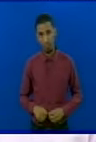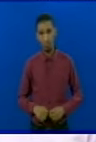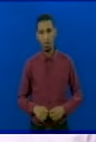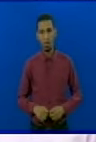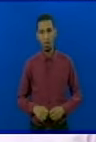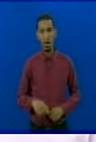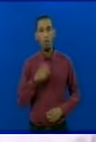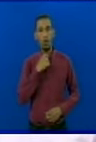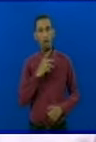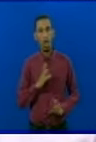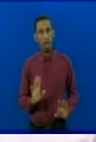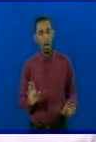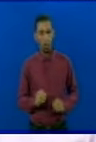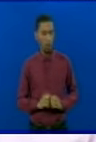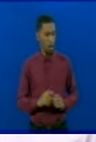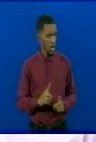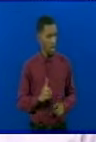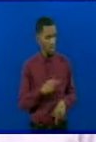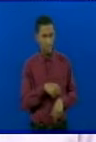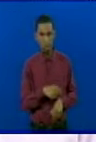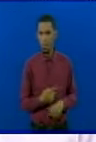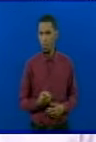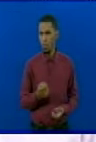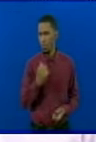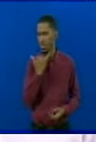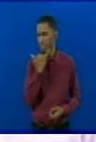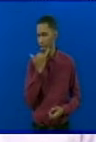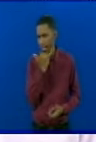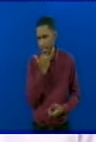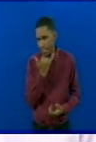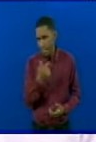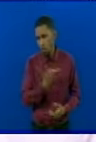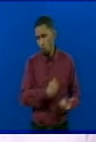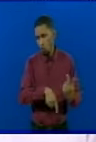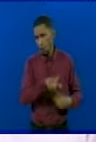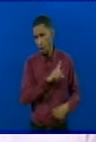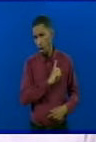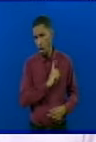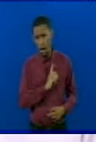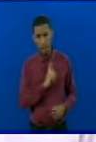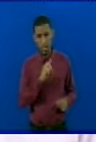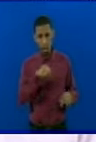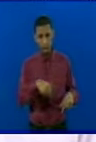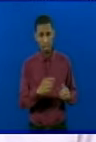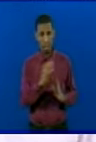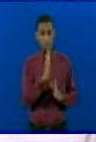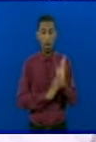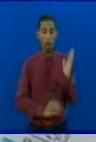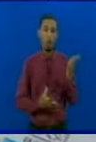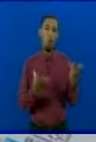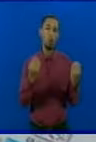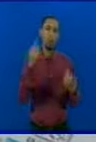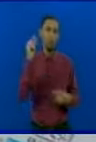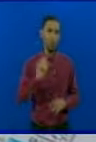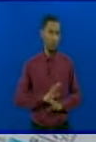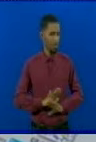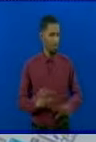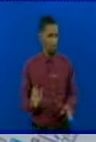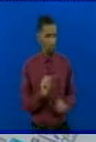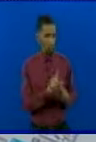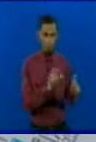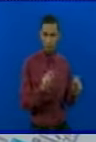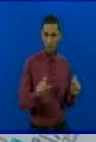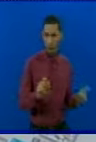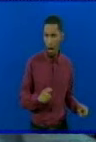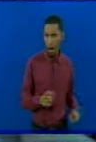comercialización de los productos de la canasta básica familiar normada en el municipio de Contramaestre? A esta altura del mes, muchas personas ya han accedido a los productos